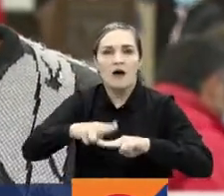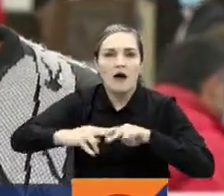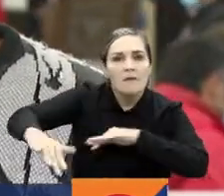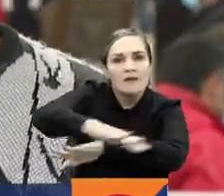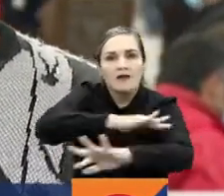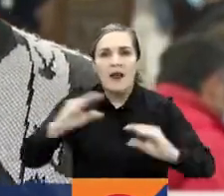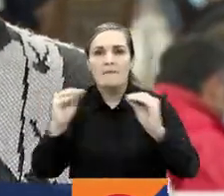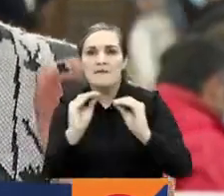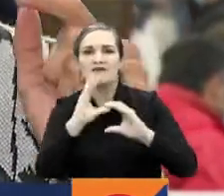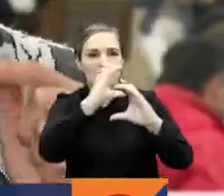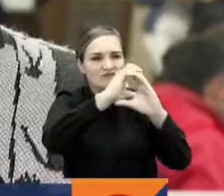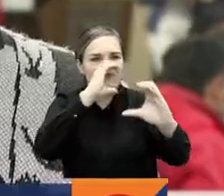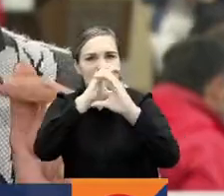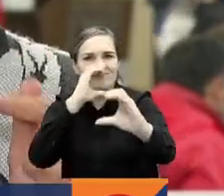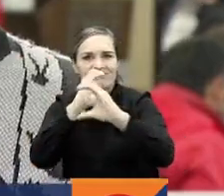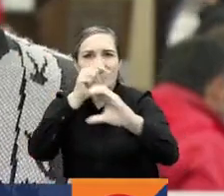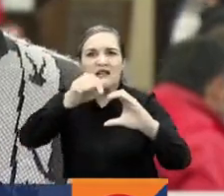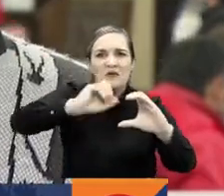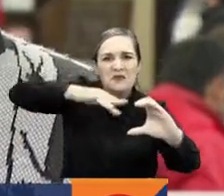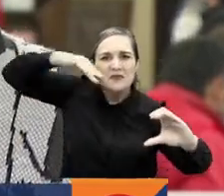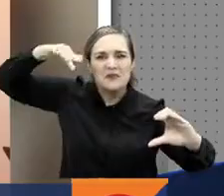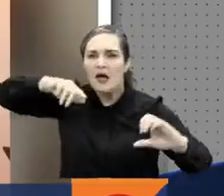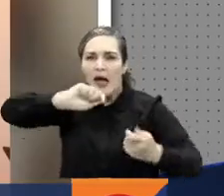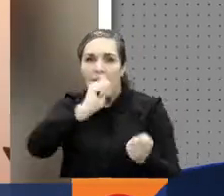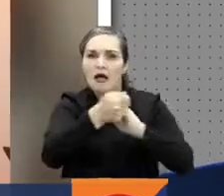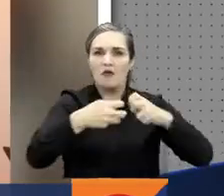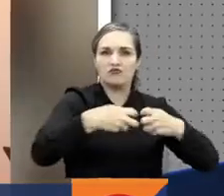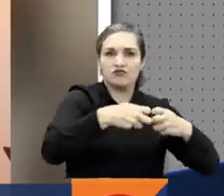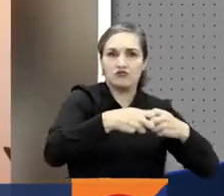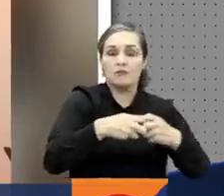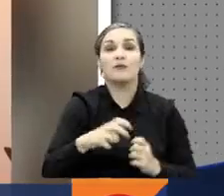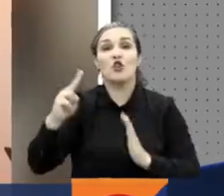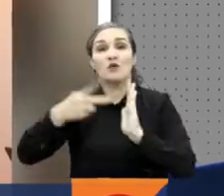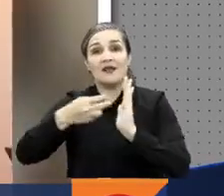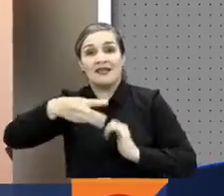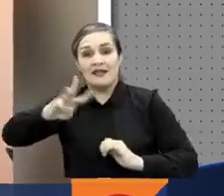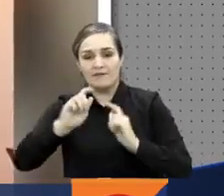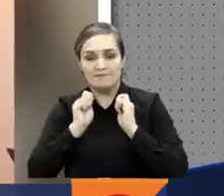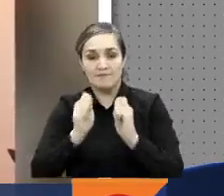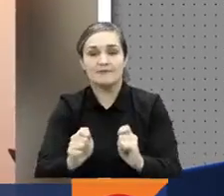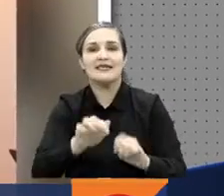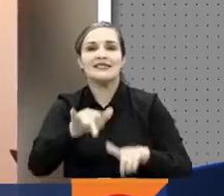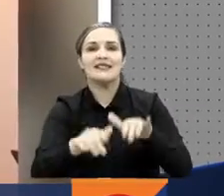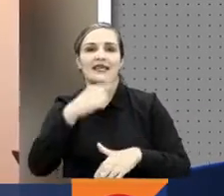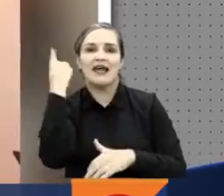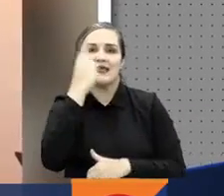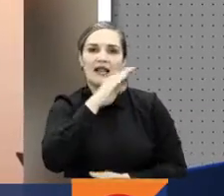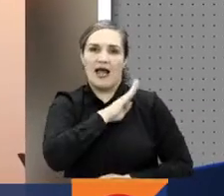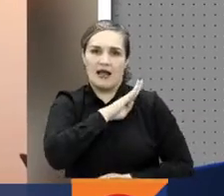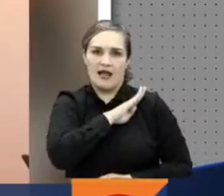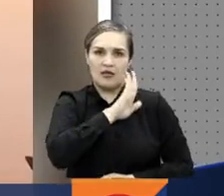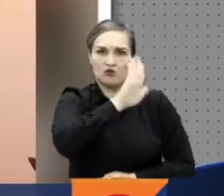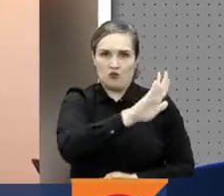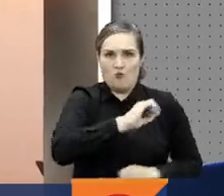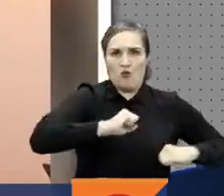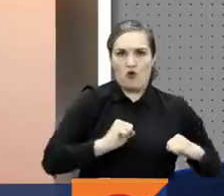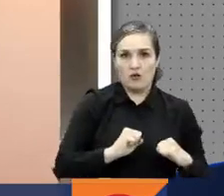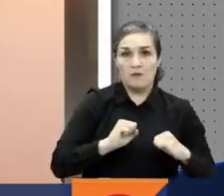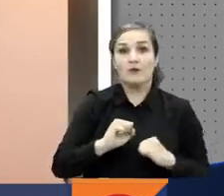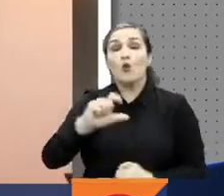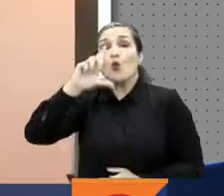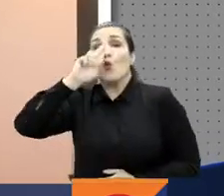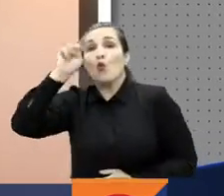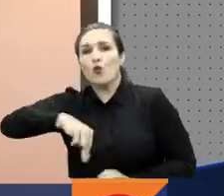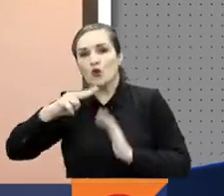en junio de 2013 pasó a ocupar el cargo de secretaria general de la alcaldía mayor para junio de 2014 retornó a la